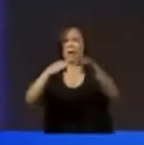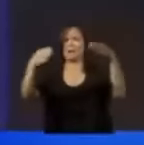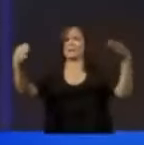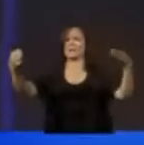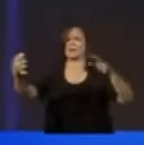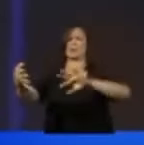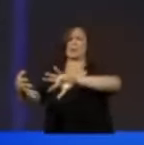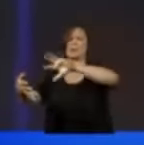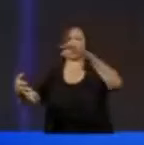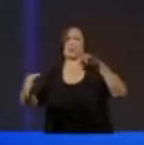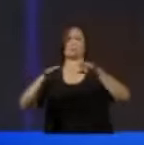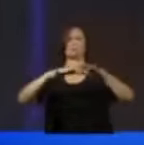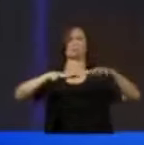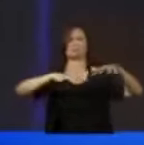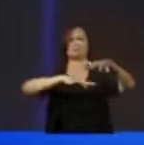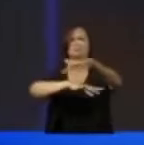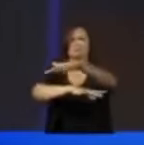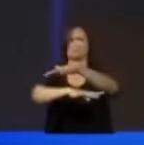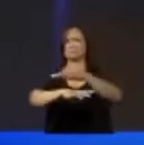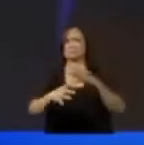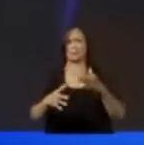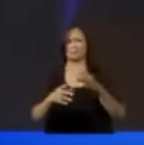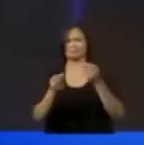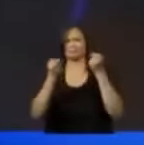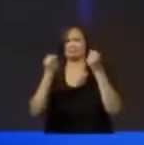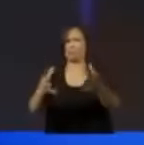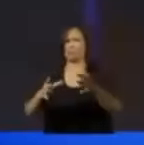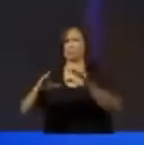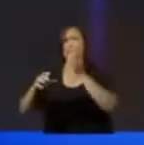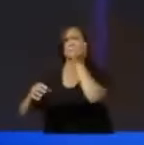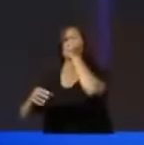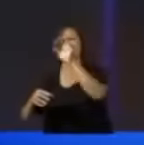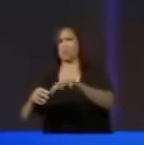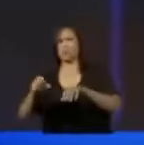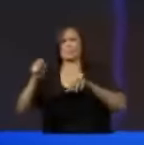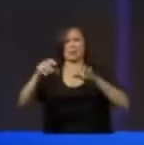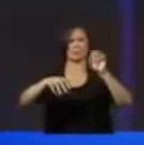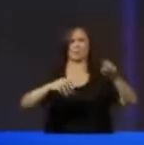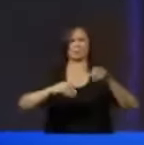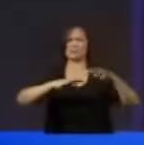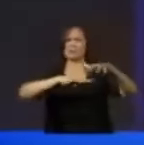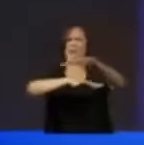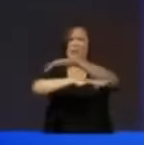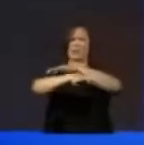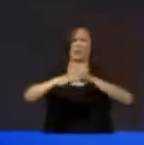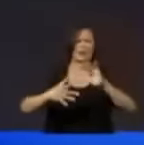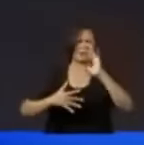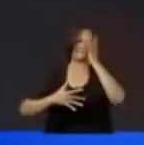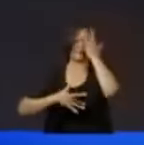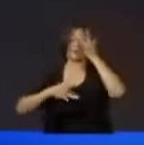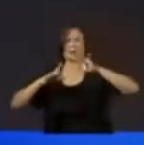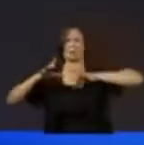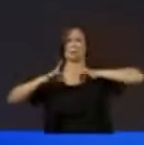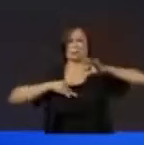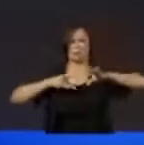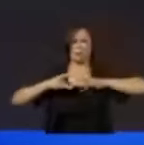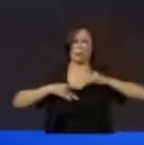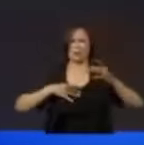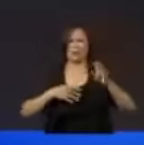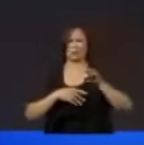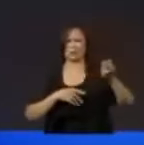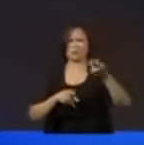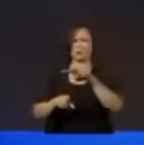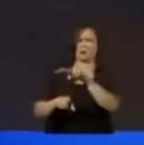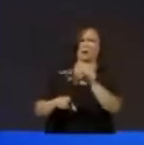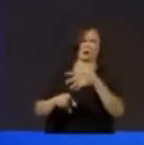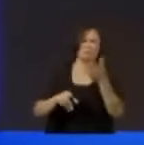abierto que hay en República Dominicana. Cientos contaminan nuestro medio ambiente, afectan la salud, alejan el